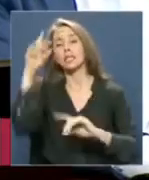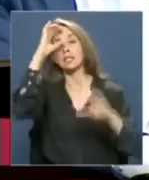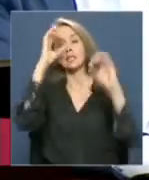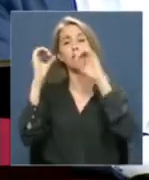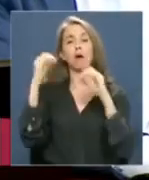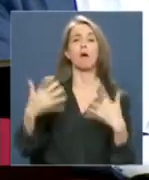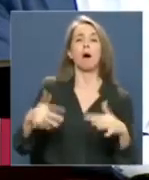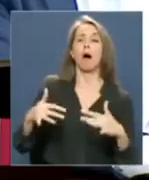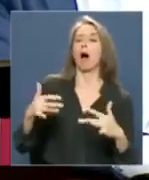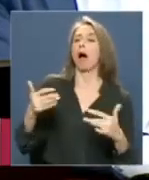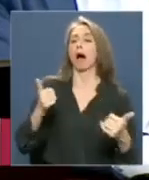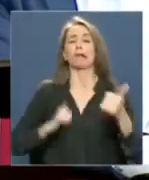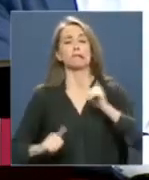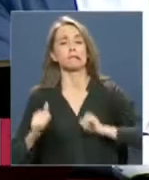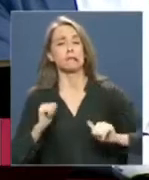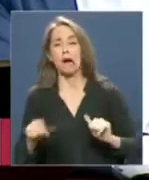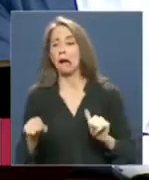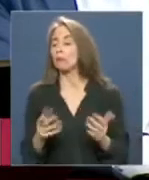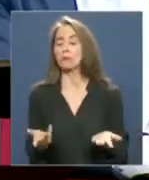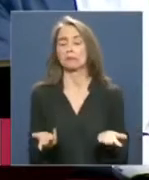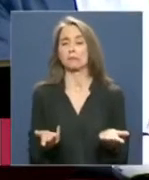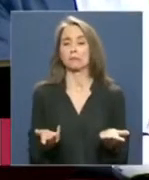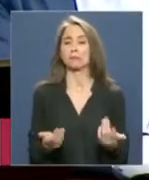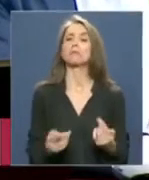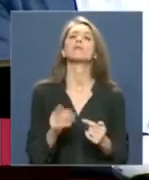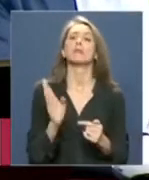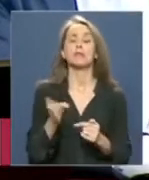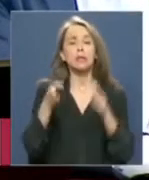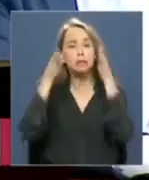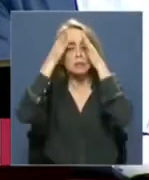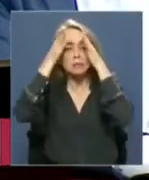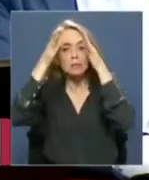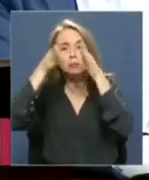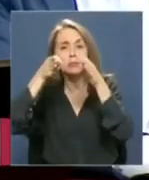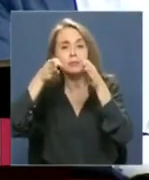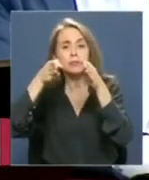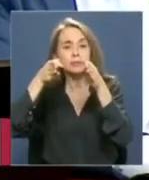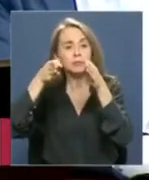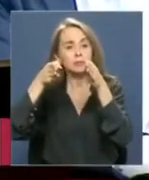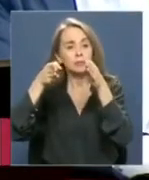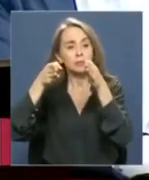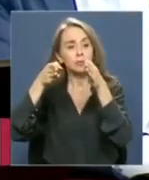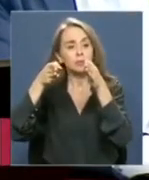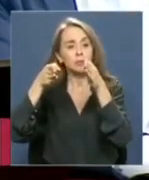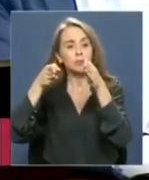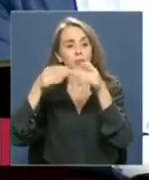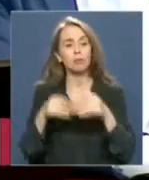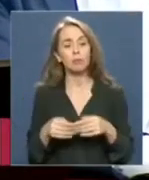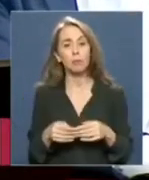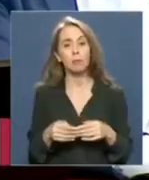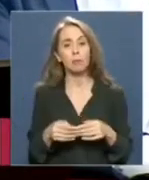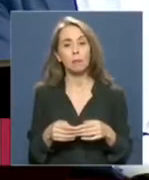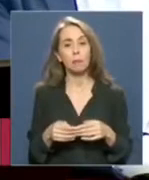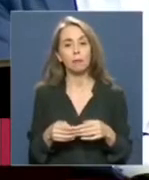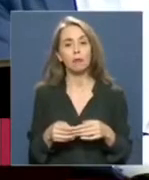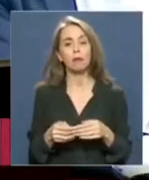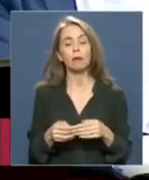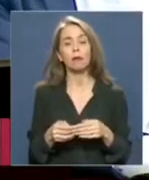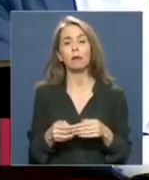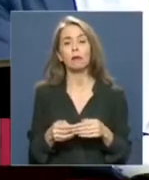día este proyecto genera. Creo que hay que concentrarse efectivamente en las